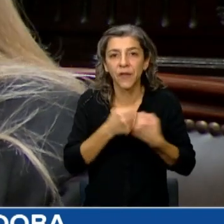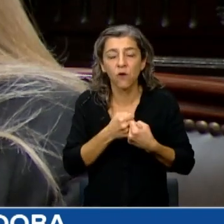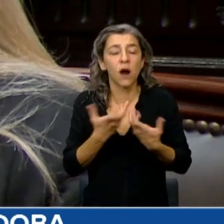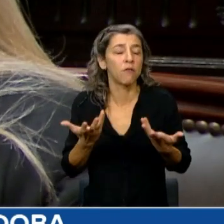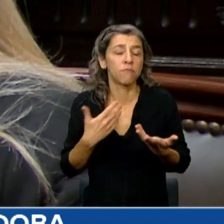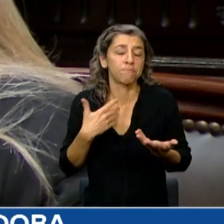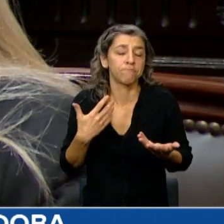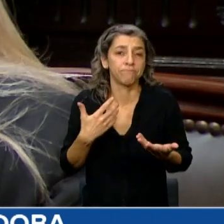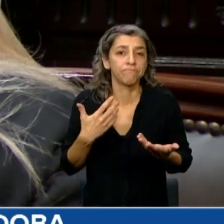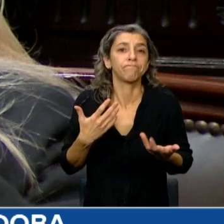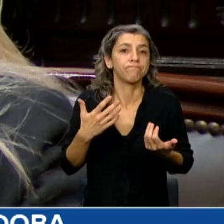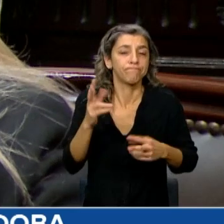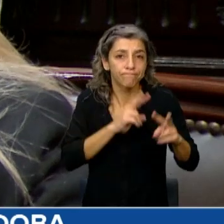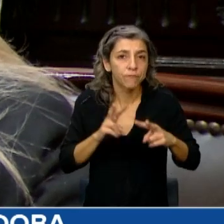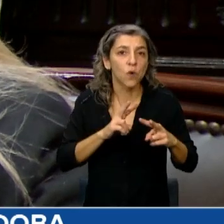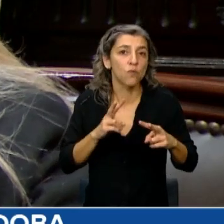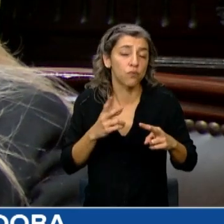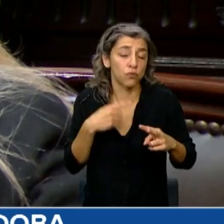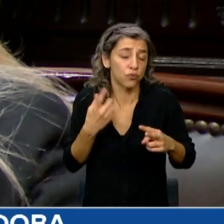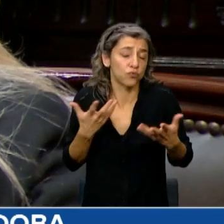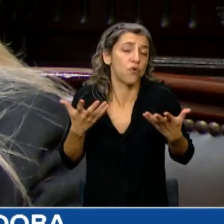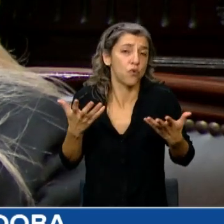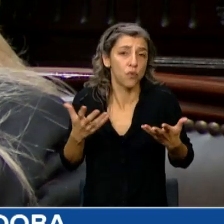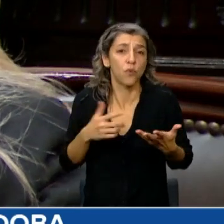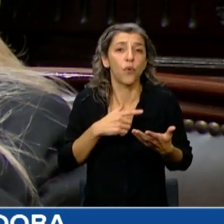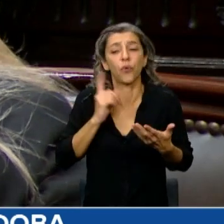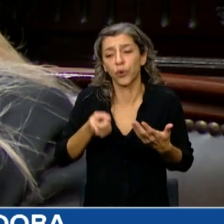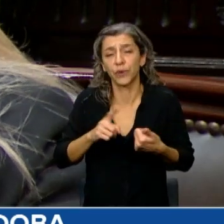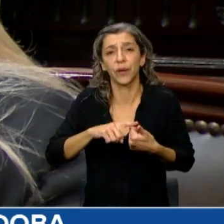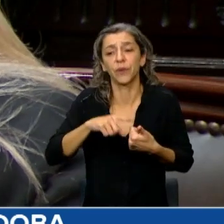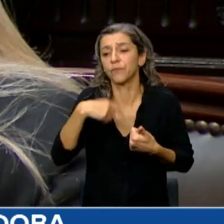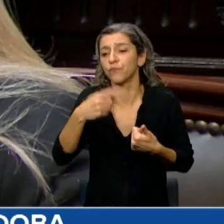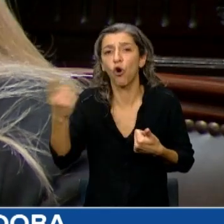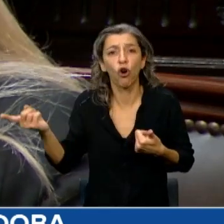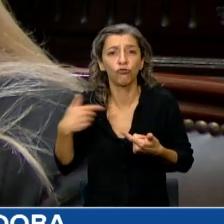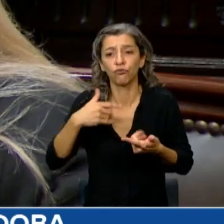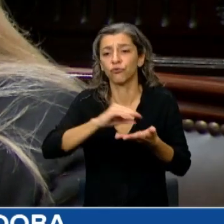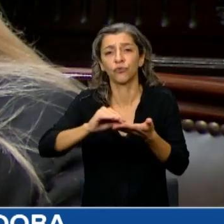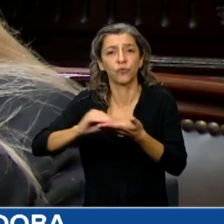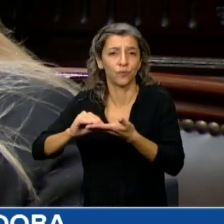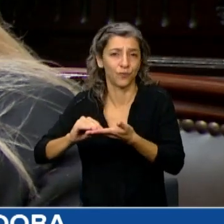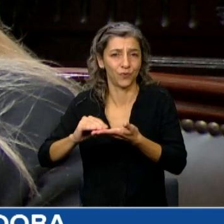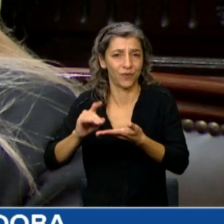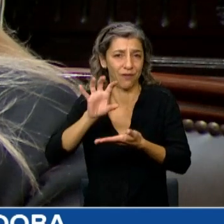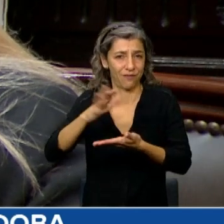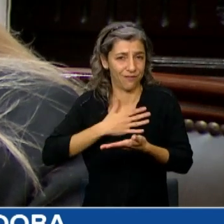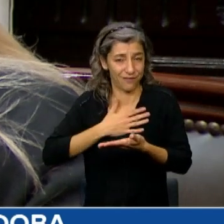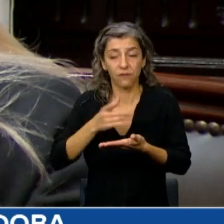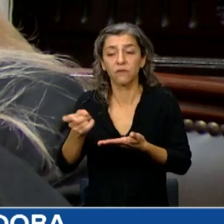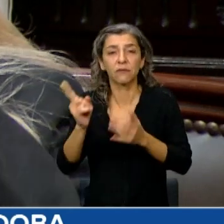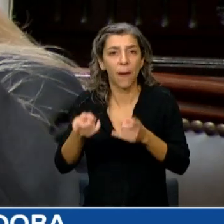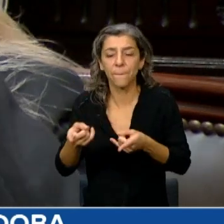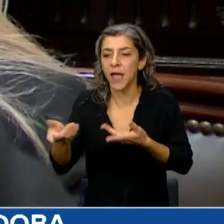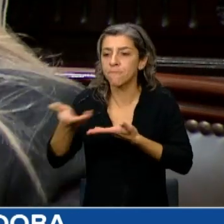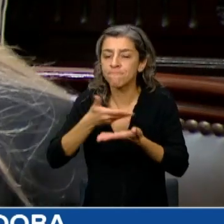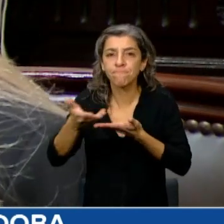sumaron y se suman las constantes también gestiones de diferentes diputados de mi provincia, y llegamos